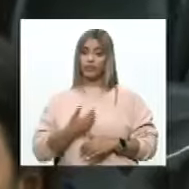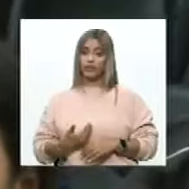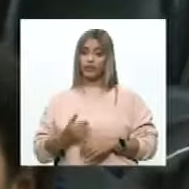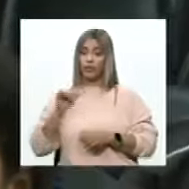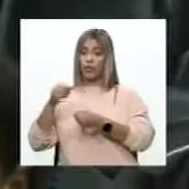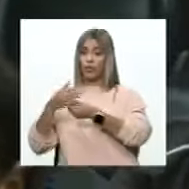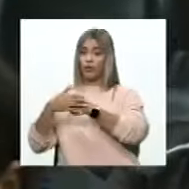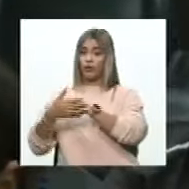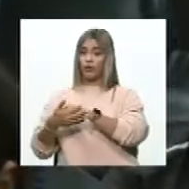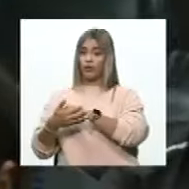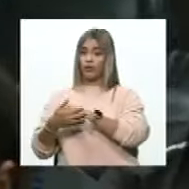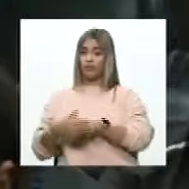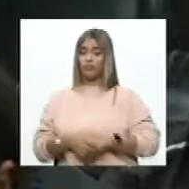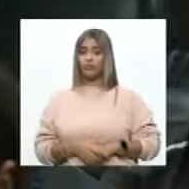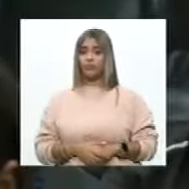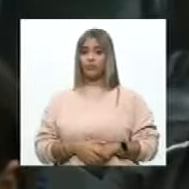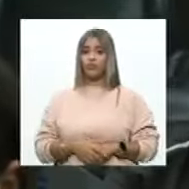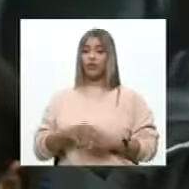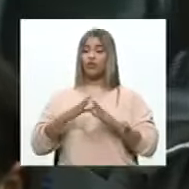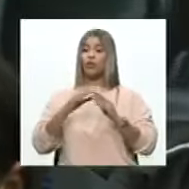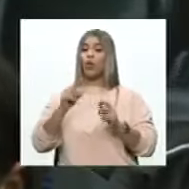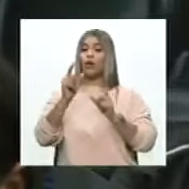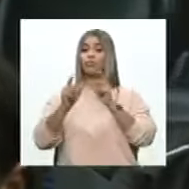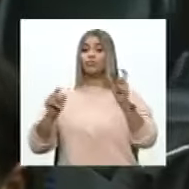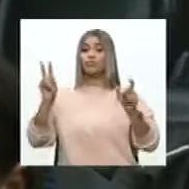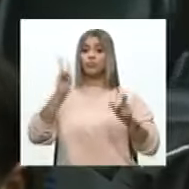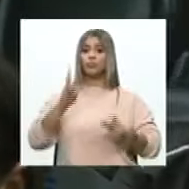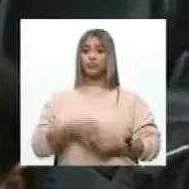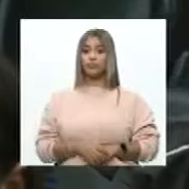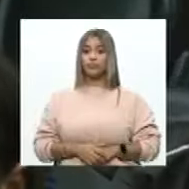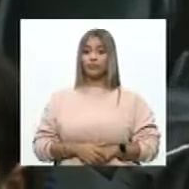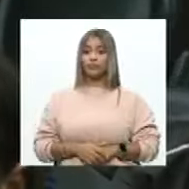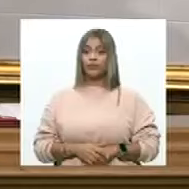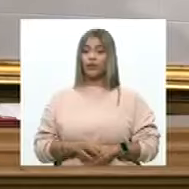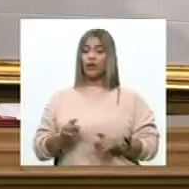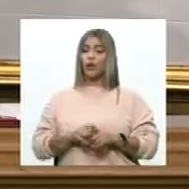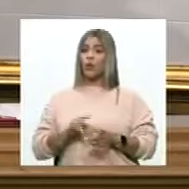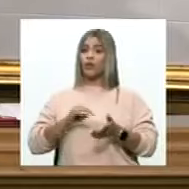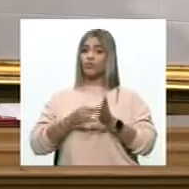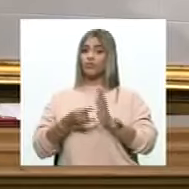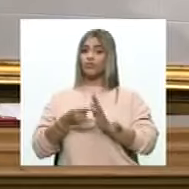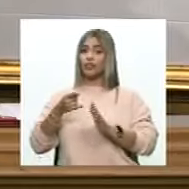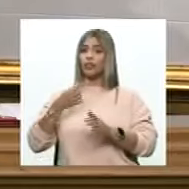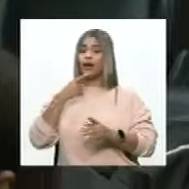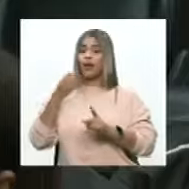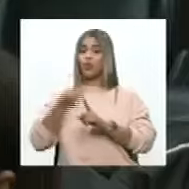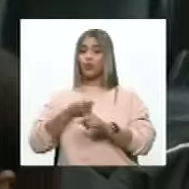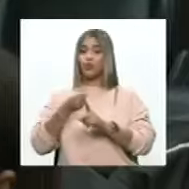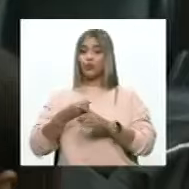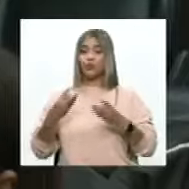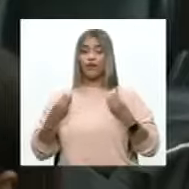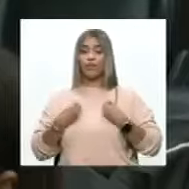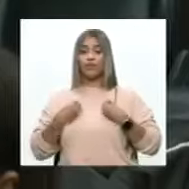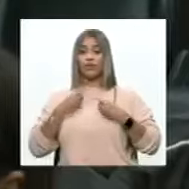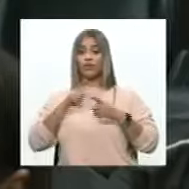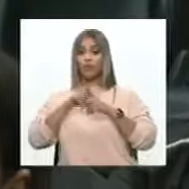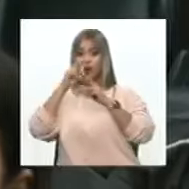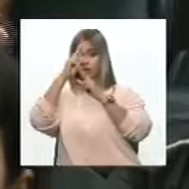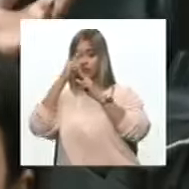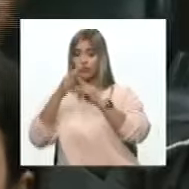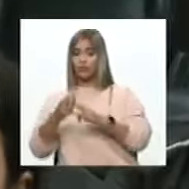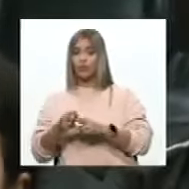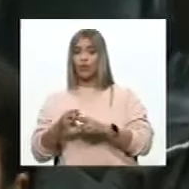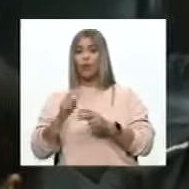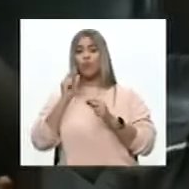Jorge Rodríguez, para los venezolanos en un bastión, en un referente. En vida le hicimos homenaje con